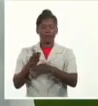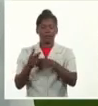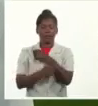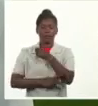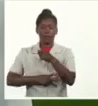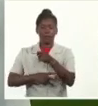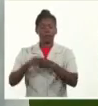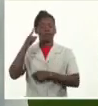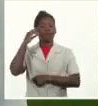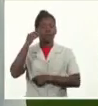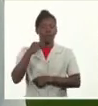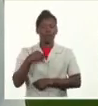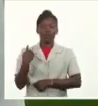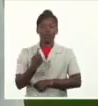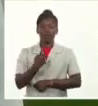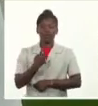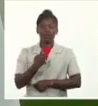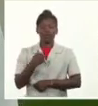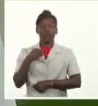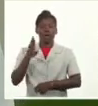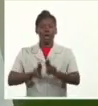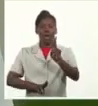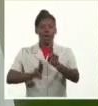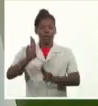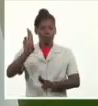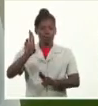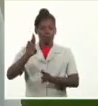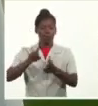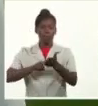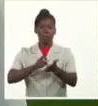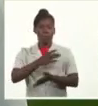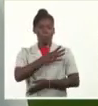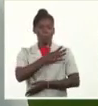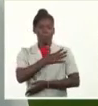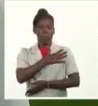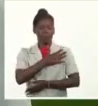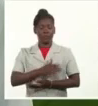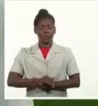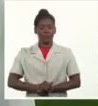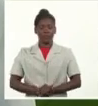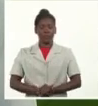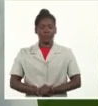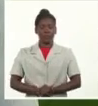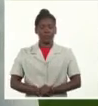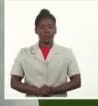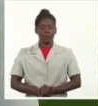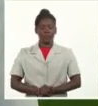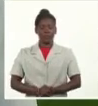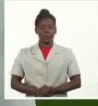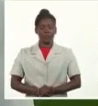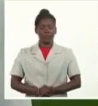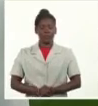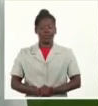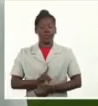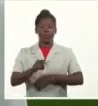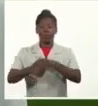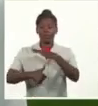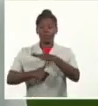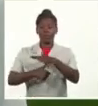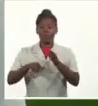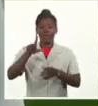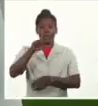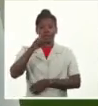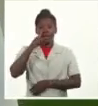del ELN, que acogimos a petición del entonces presidente Juan Manuel Santos del ELN y de